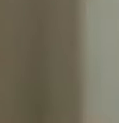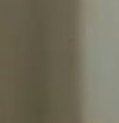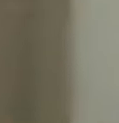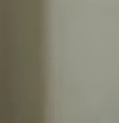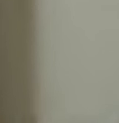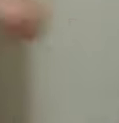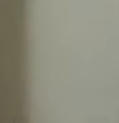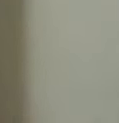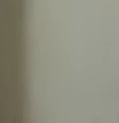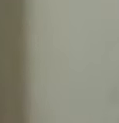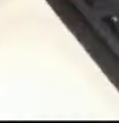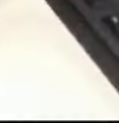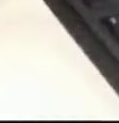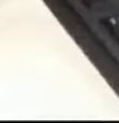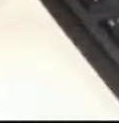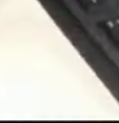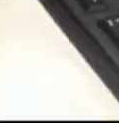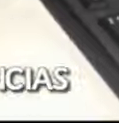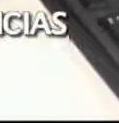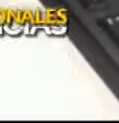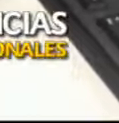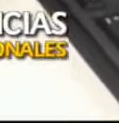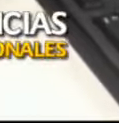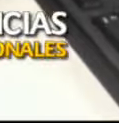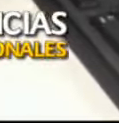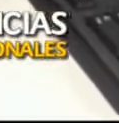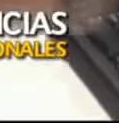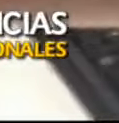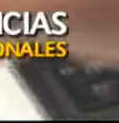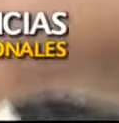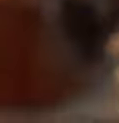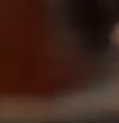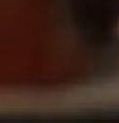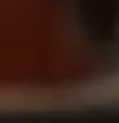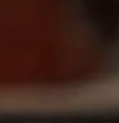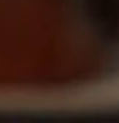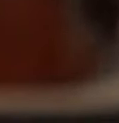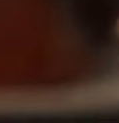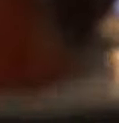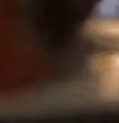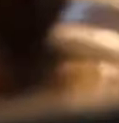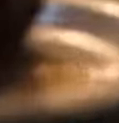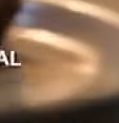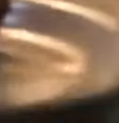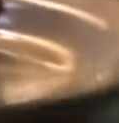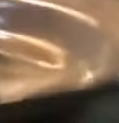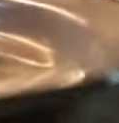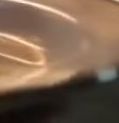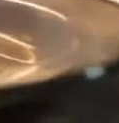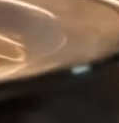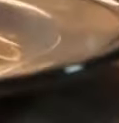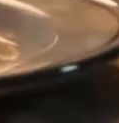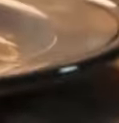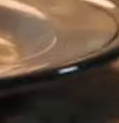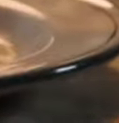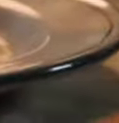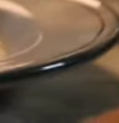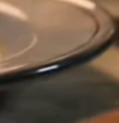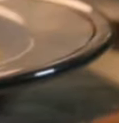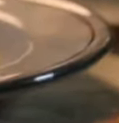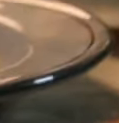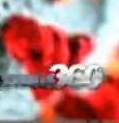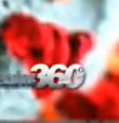un 60% de alcohol. No comparta pertenencias personales. Evite comer productos de origen animal poco